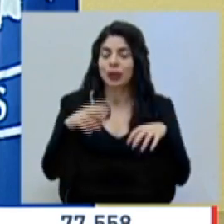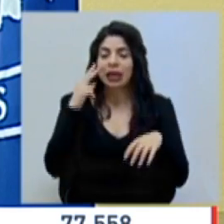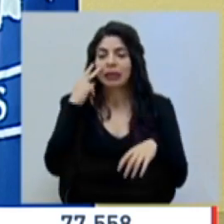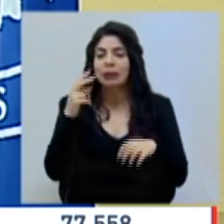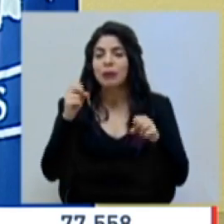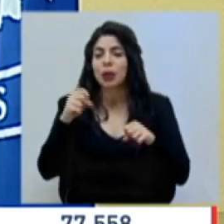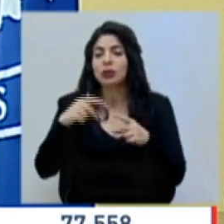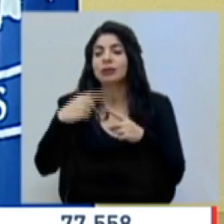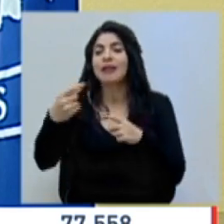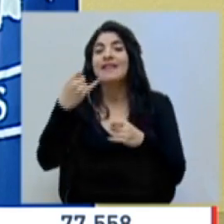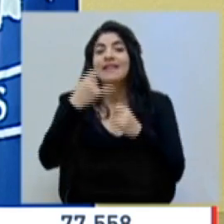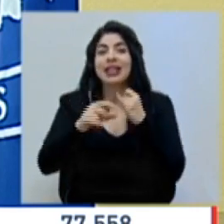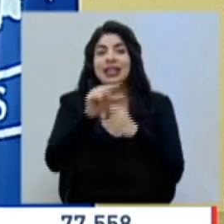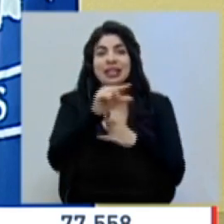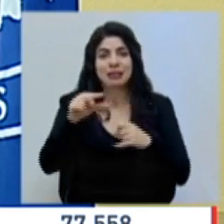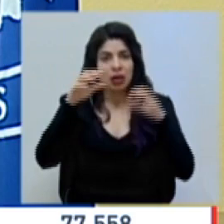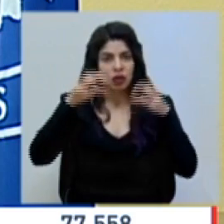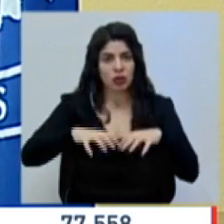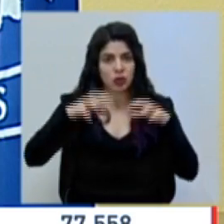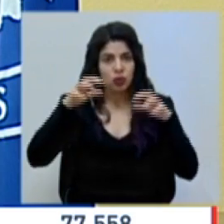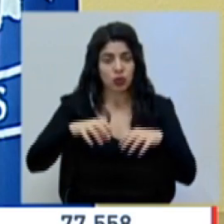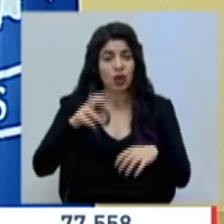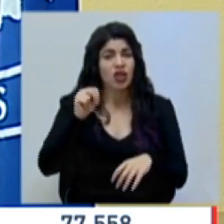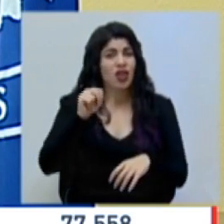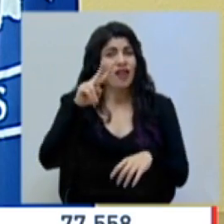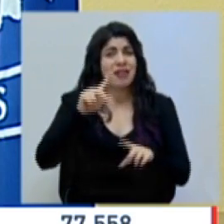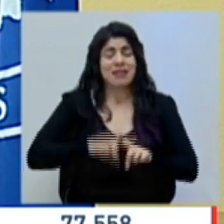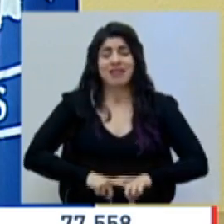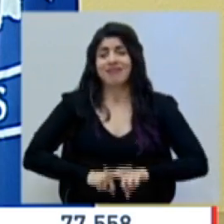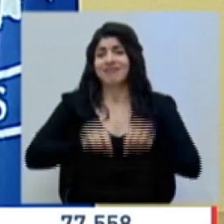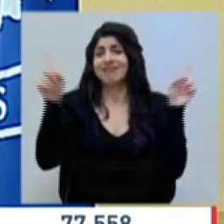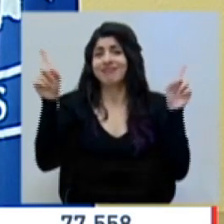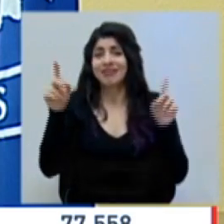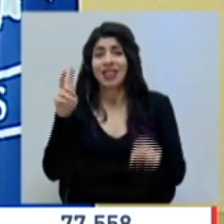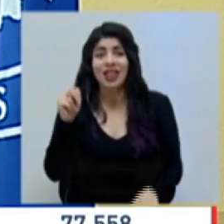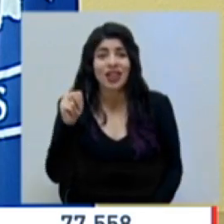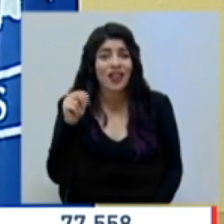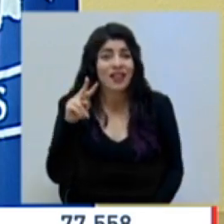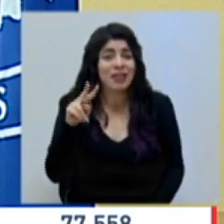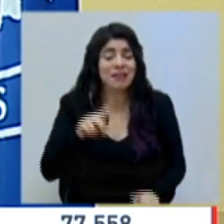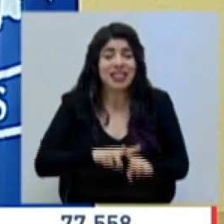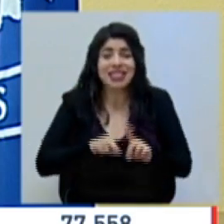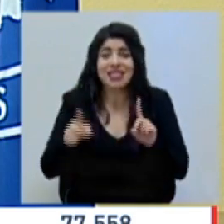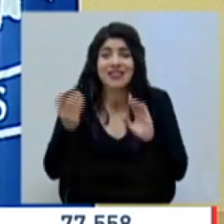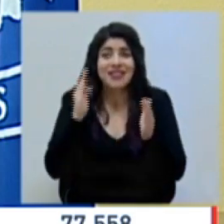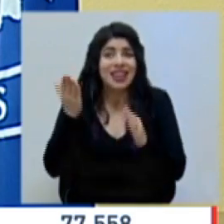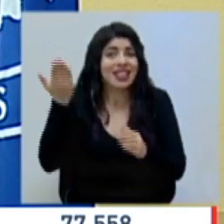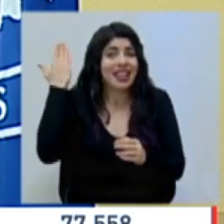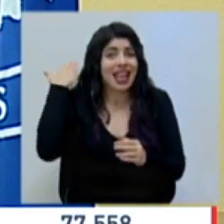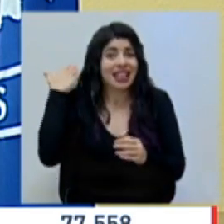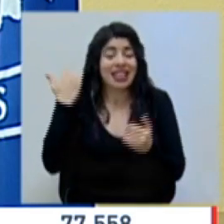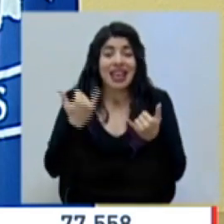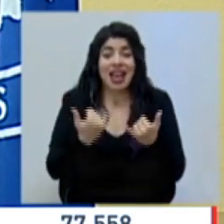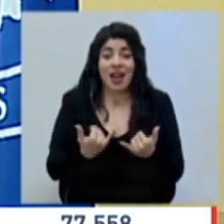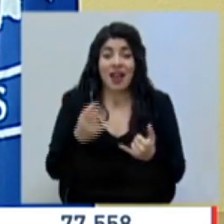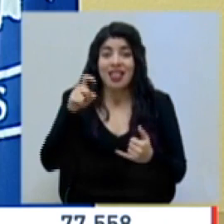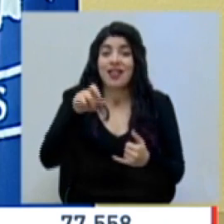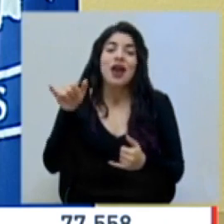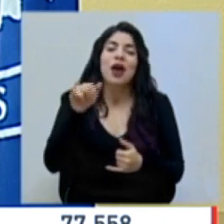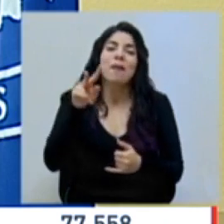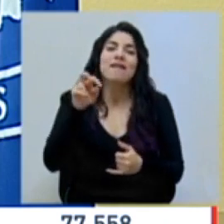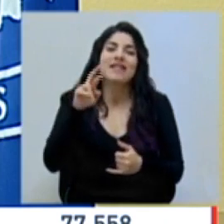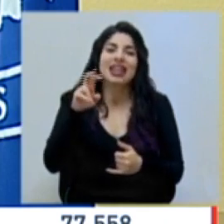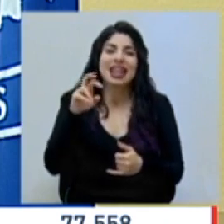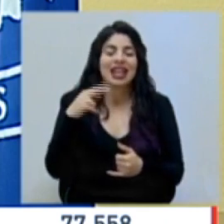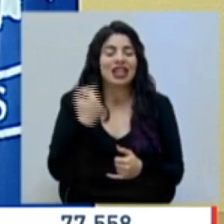fin de semana lluvioso, un noviembre atípico, un noviembre distinto que ya debemos, como decía don Werner,